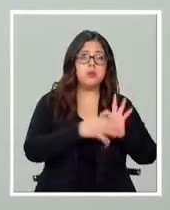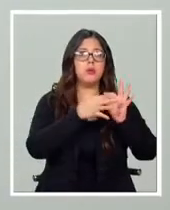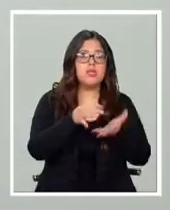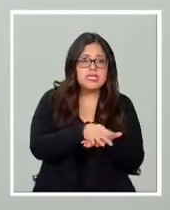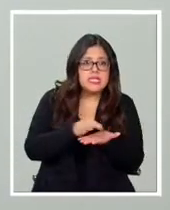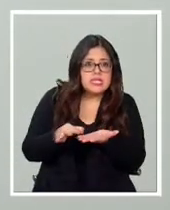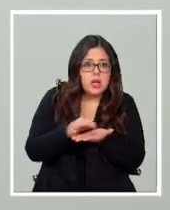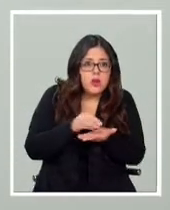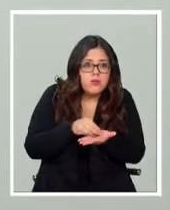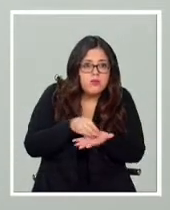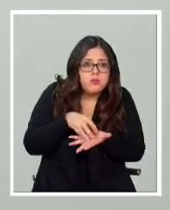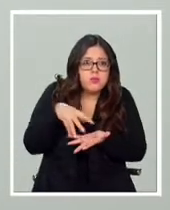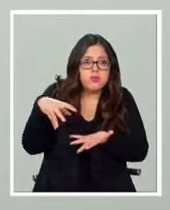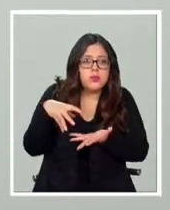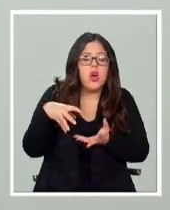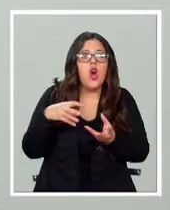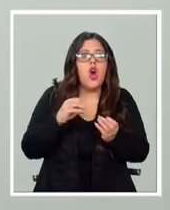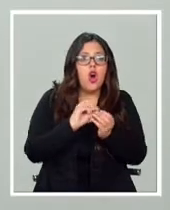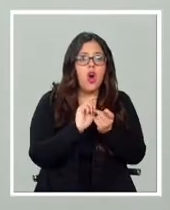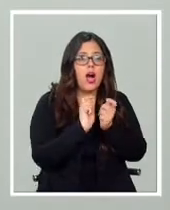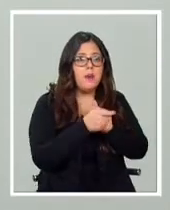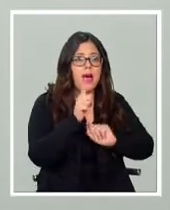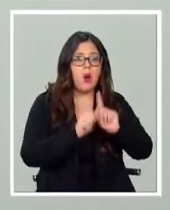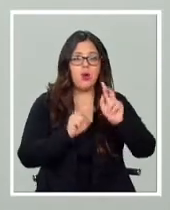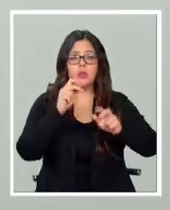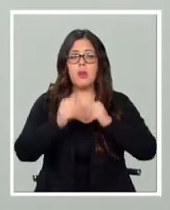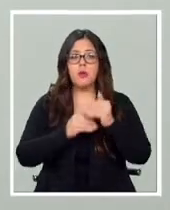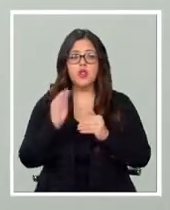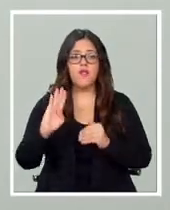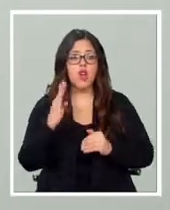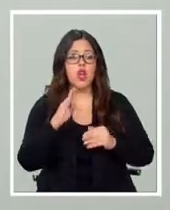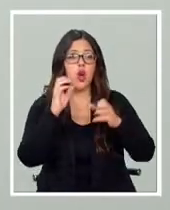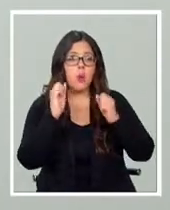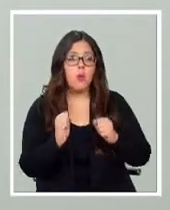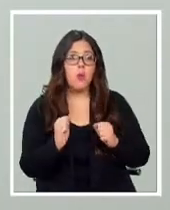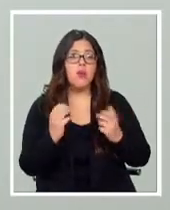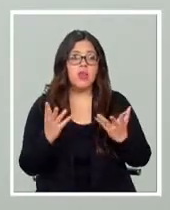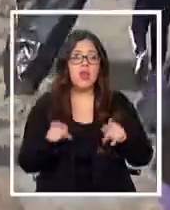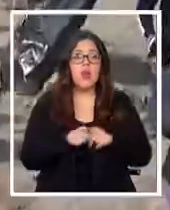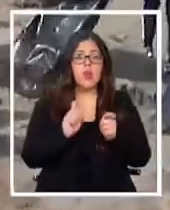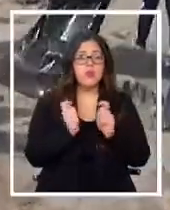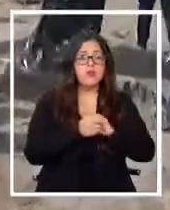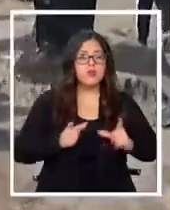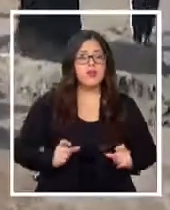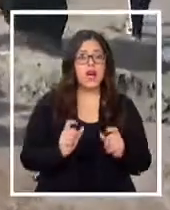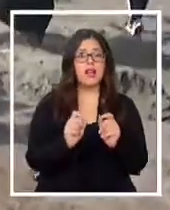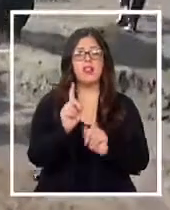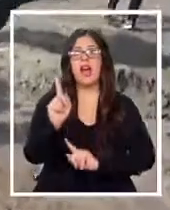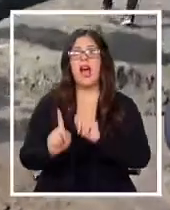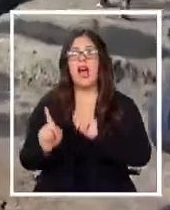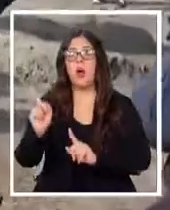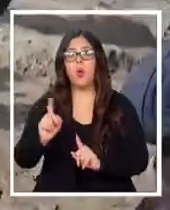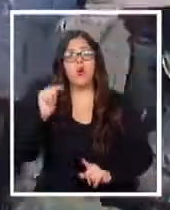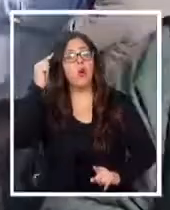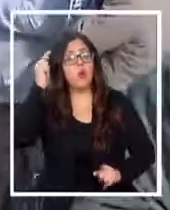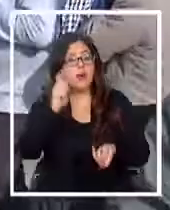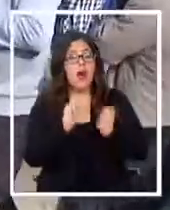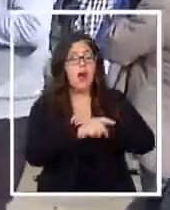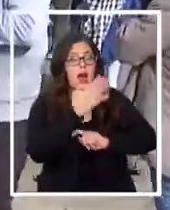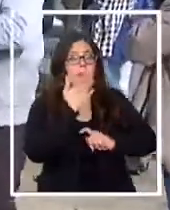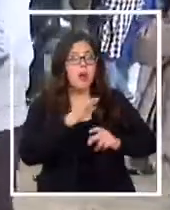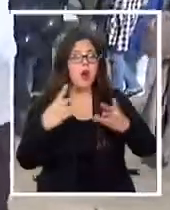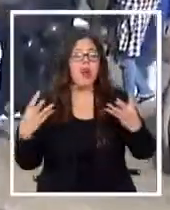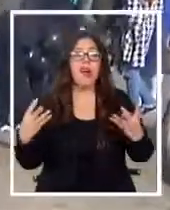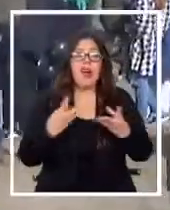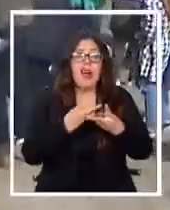acumularse en las células o alterar ciertos procesos biológicos que a largo plazo incluso pueden desencadenar cáncer. Pero hay quienes plantean mejorar la calidad